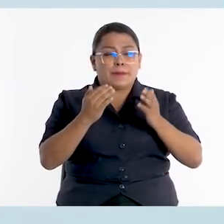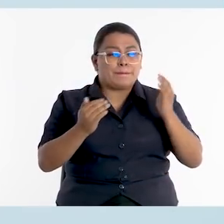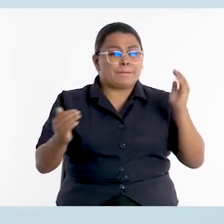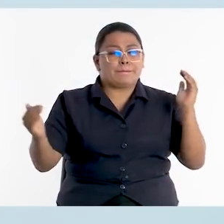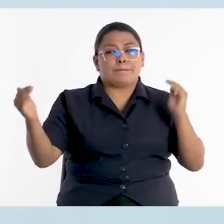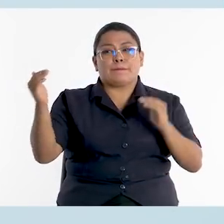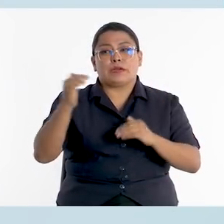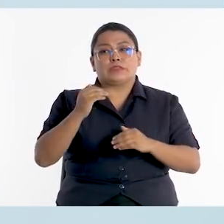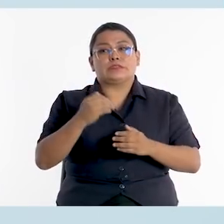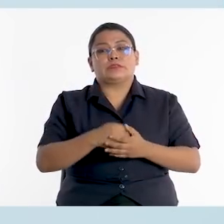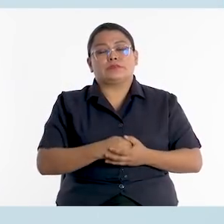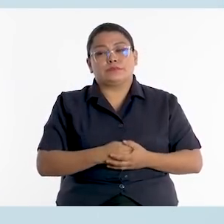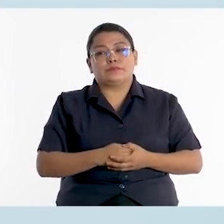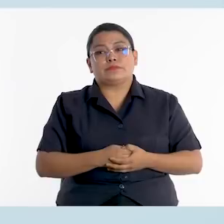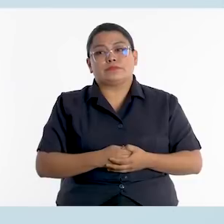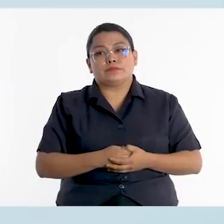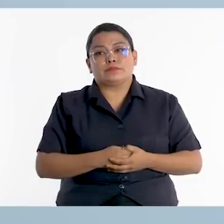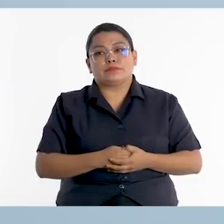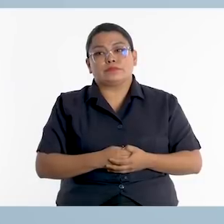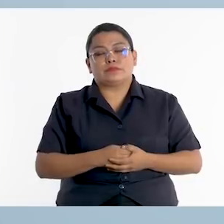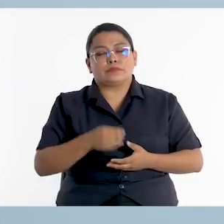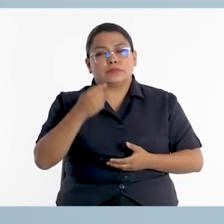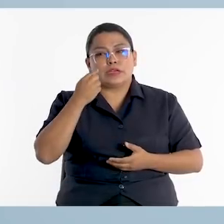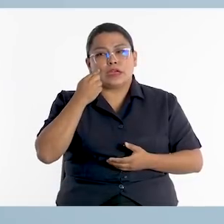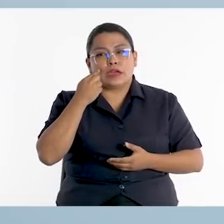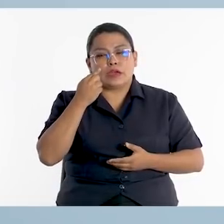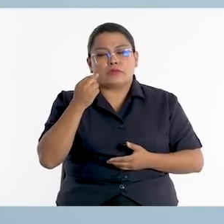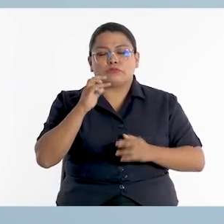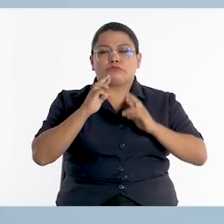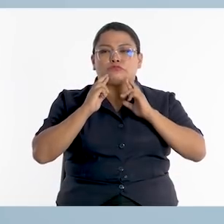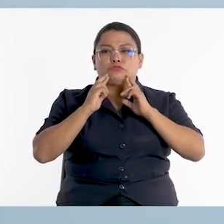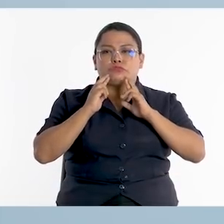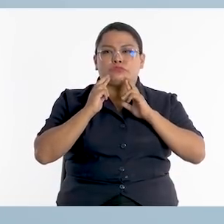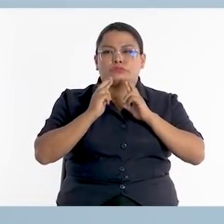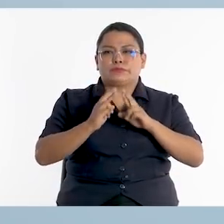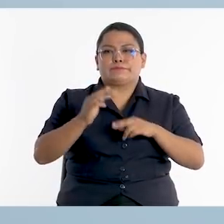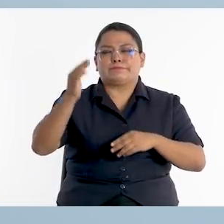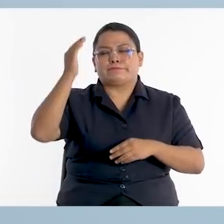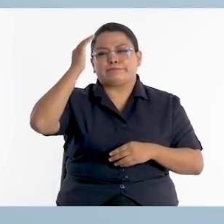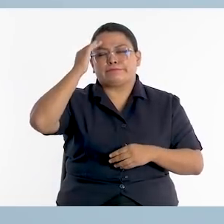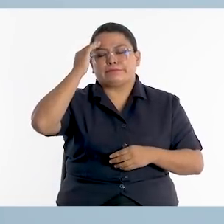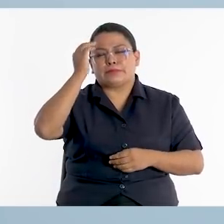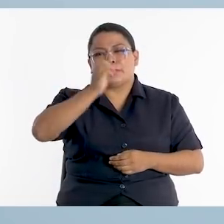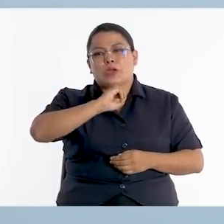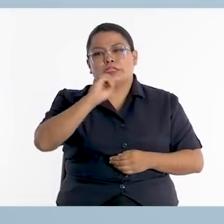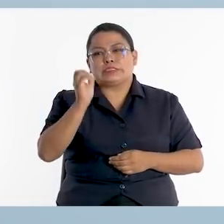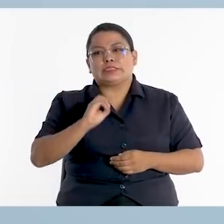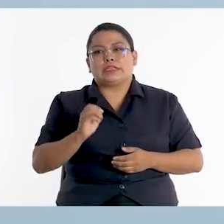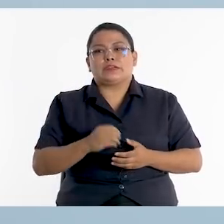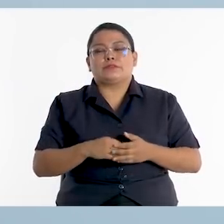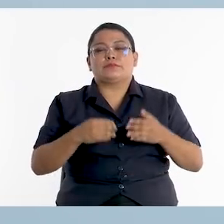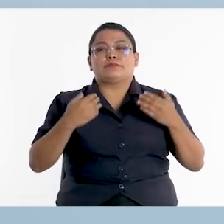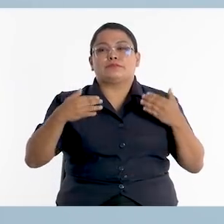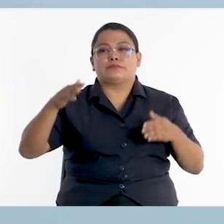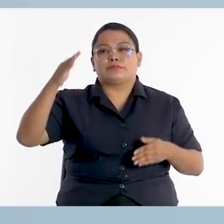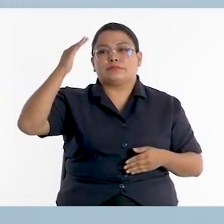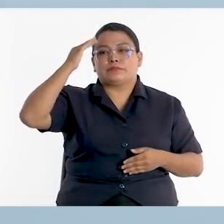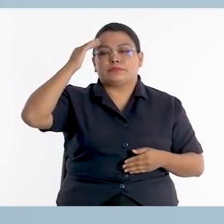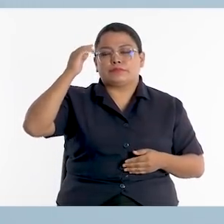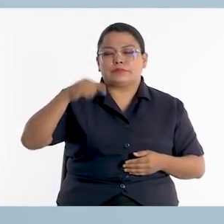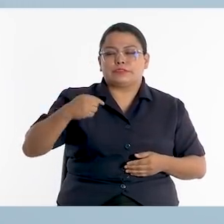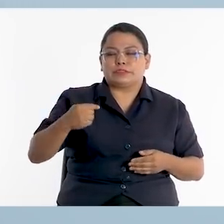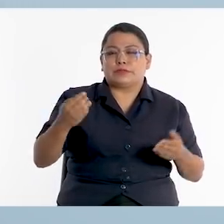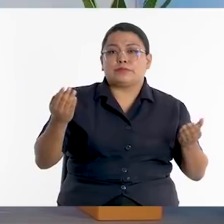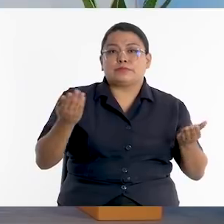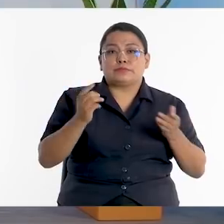más a la derecha. Pasemos entonces ahora a resolver y encontrar ese porcentaje. Como ya sabemos, siempre